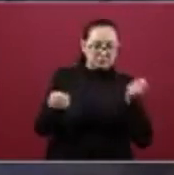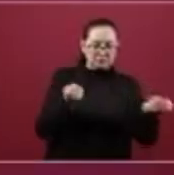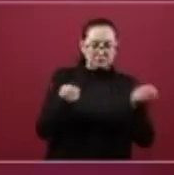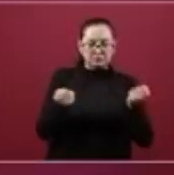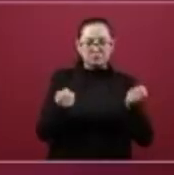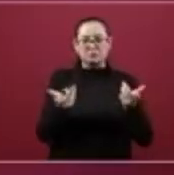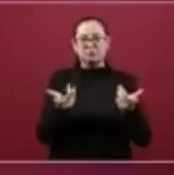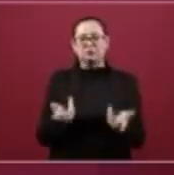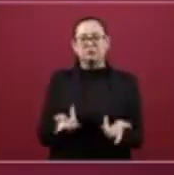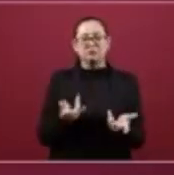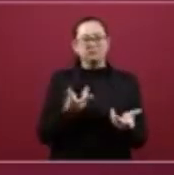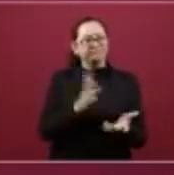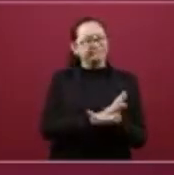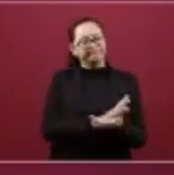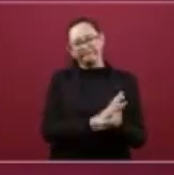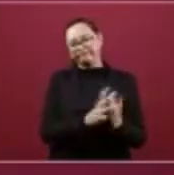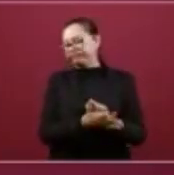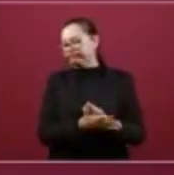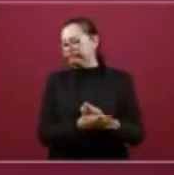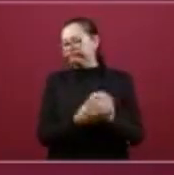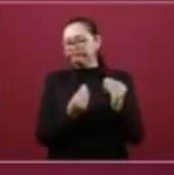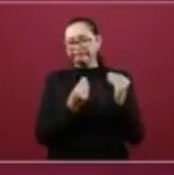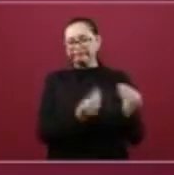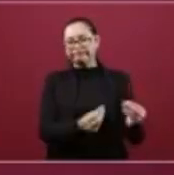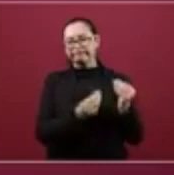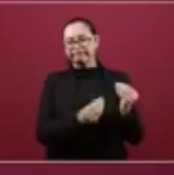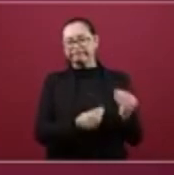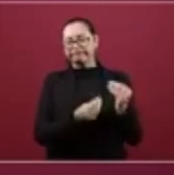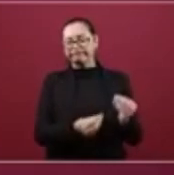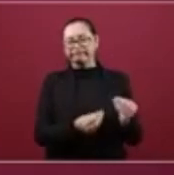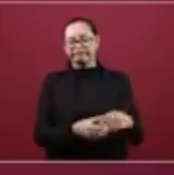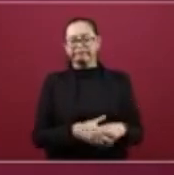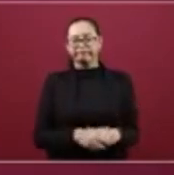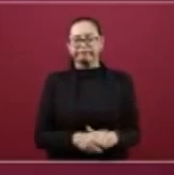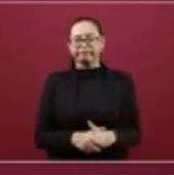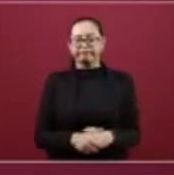hubo mucha complicidad, ¿sí?, de